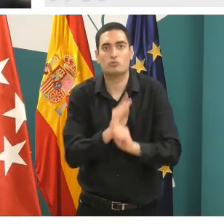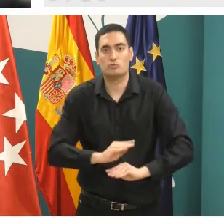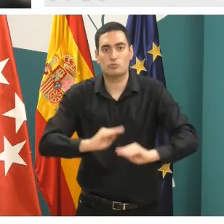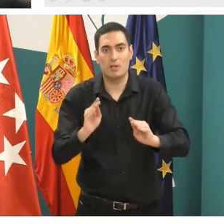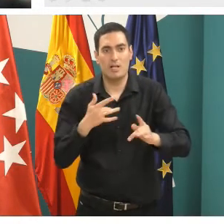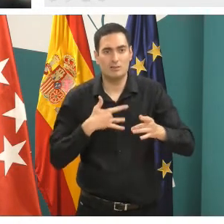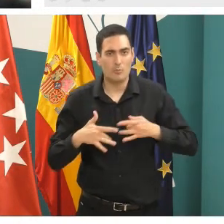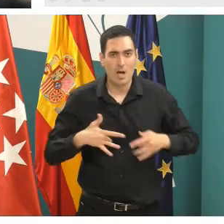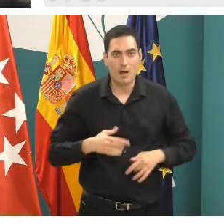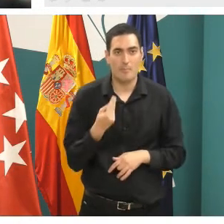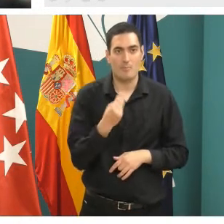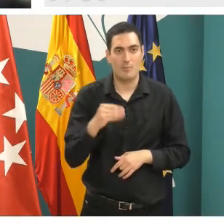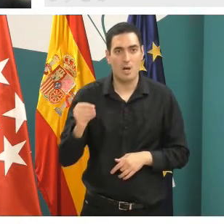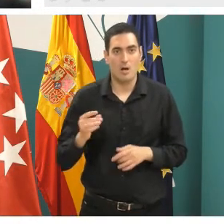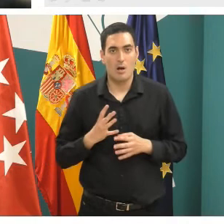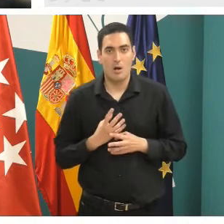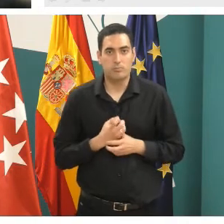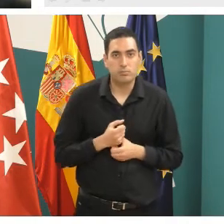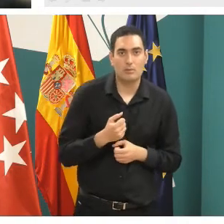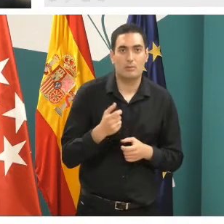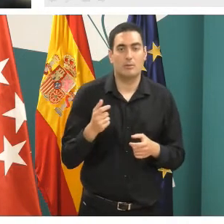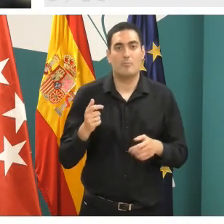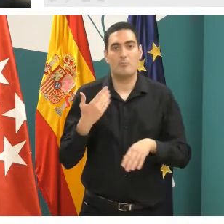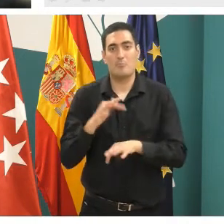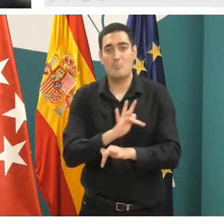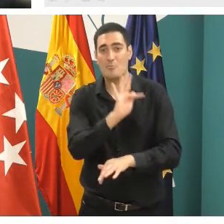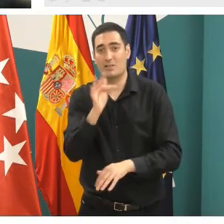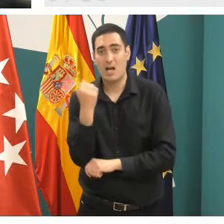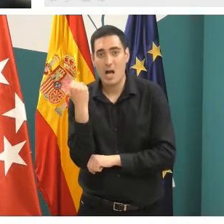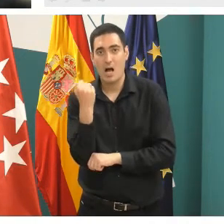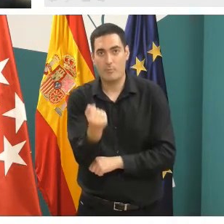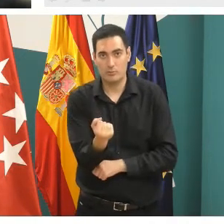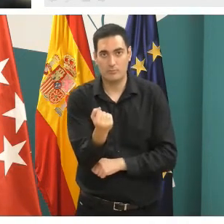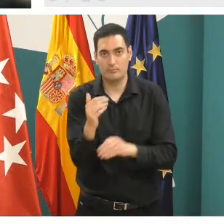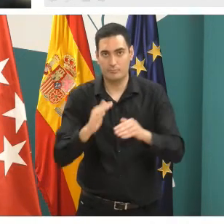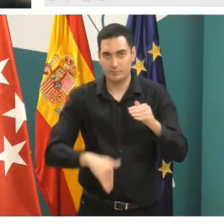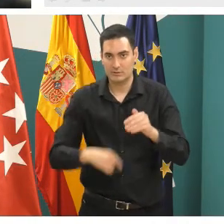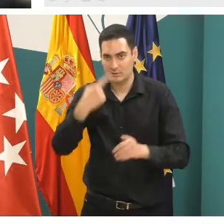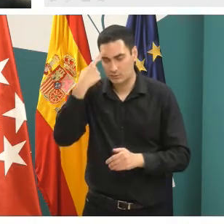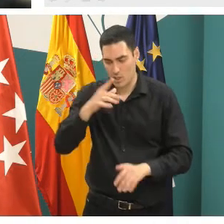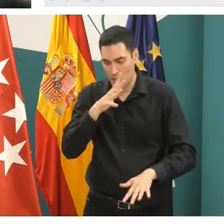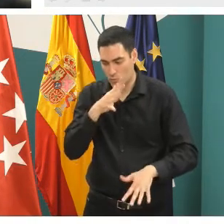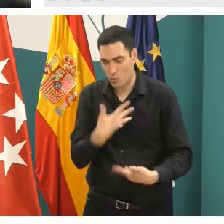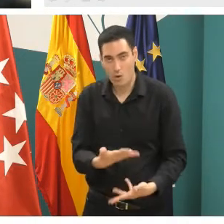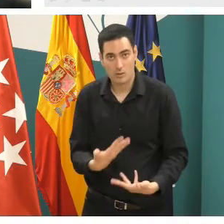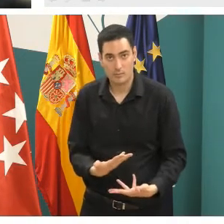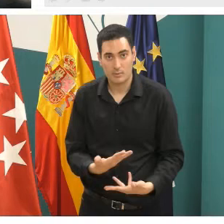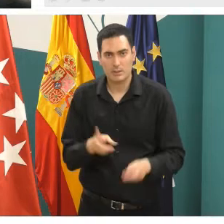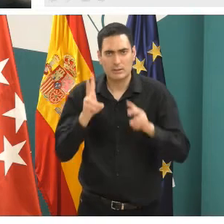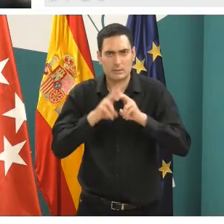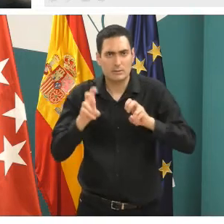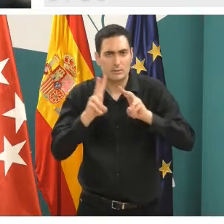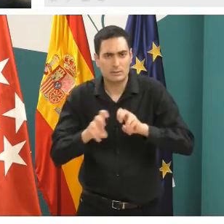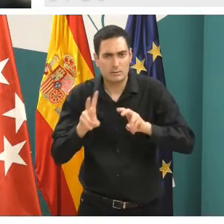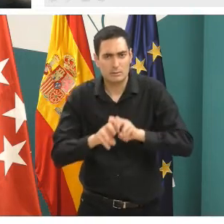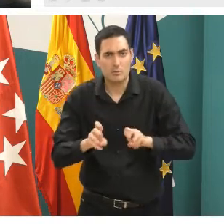los síntomas, aumenta la angustia y disminuye el apoyo. Sabemos que actualmente y afortunadamente hay muchas